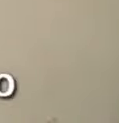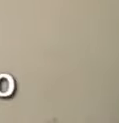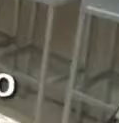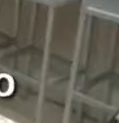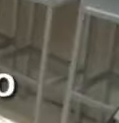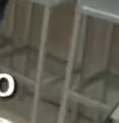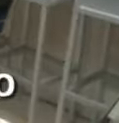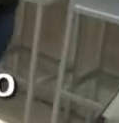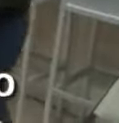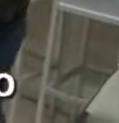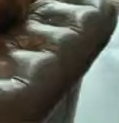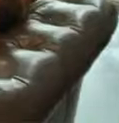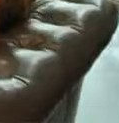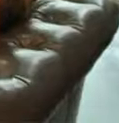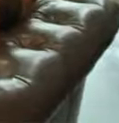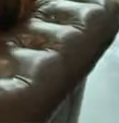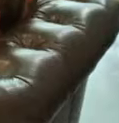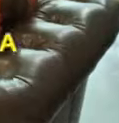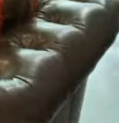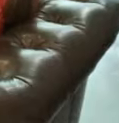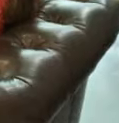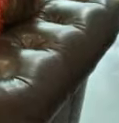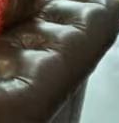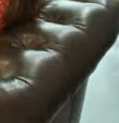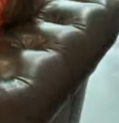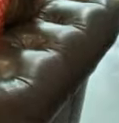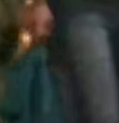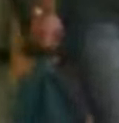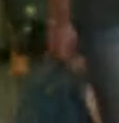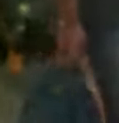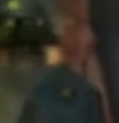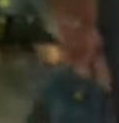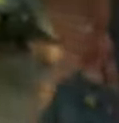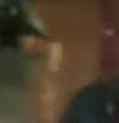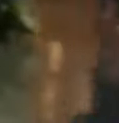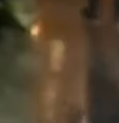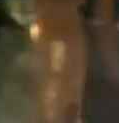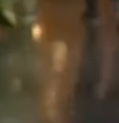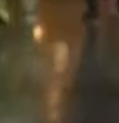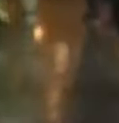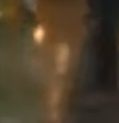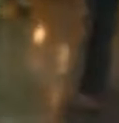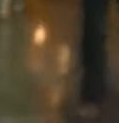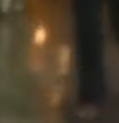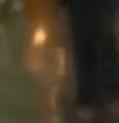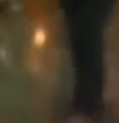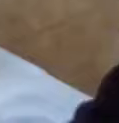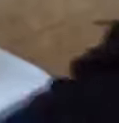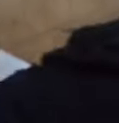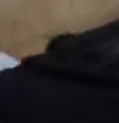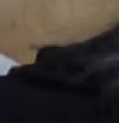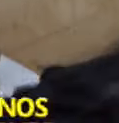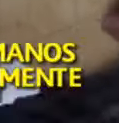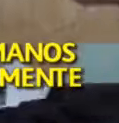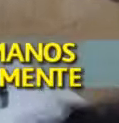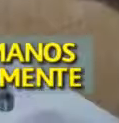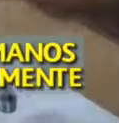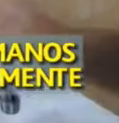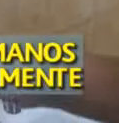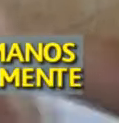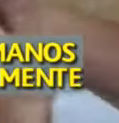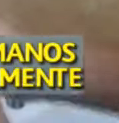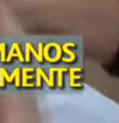contacto directo con otras personas. Mantenga una distancia de al menos 3 pies con personas que tosan o estornuden. Lávese